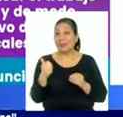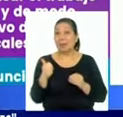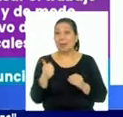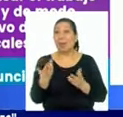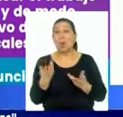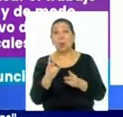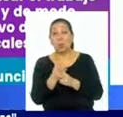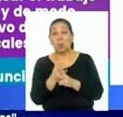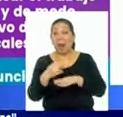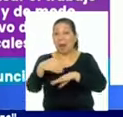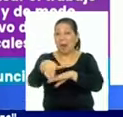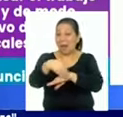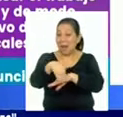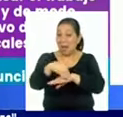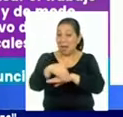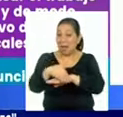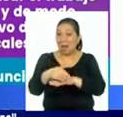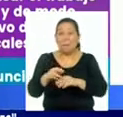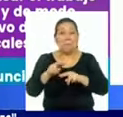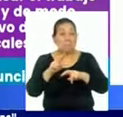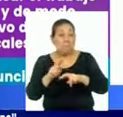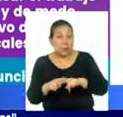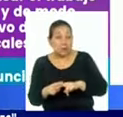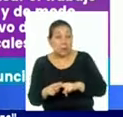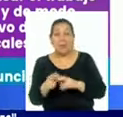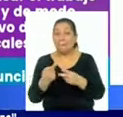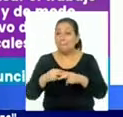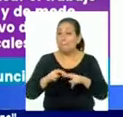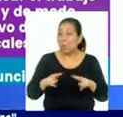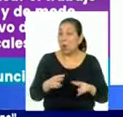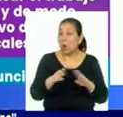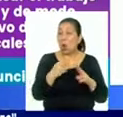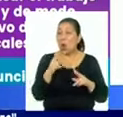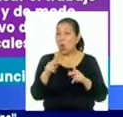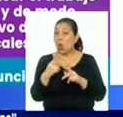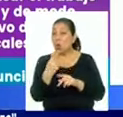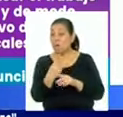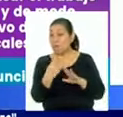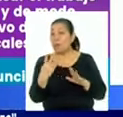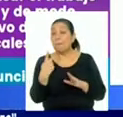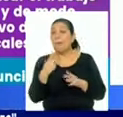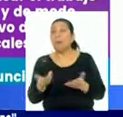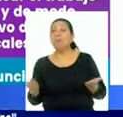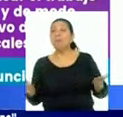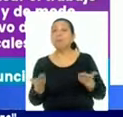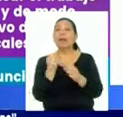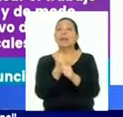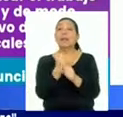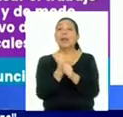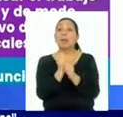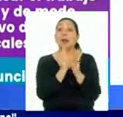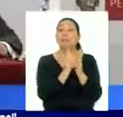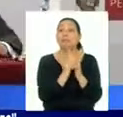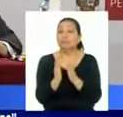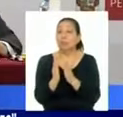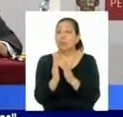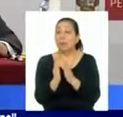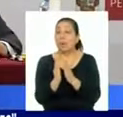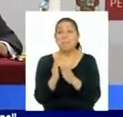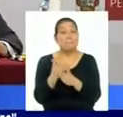públicos inseguros en los barrios, instalamos mesas técnicas territoriales en 92 barrios seguros para impulsar el trabajo articulado y de